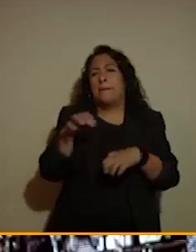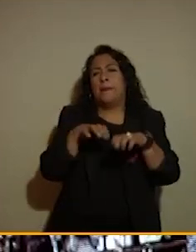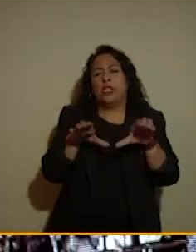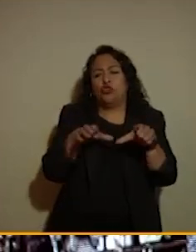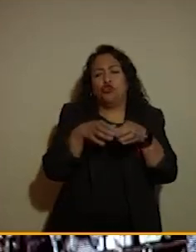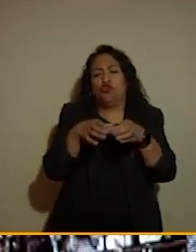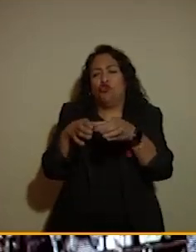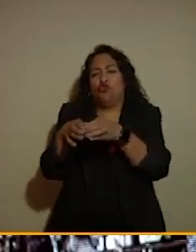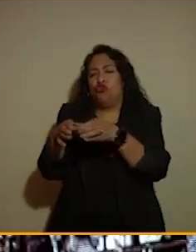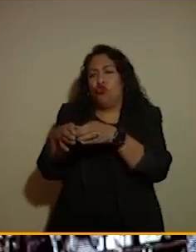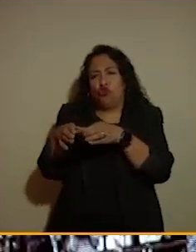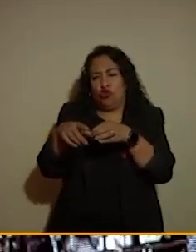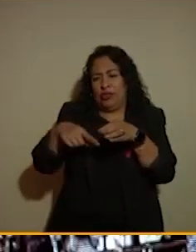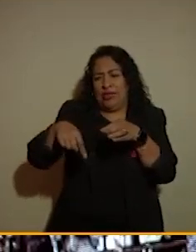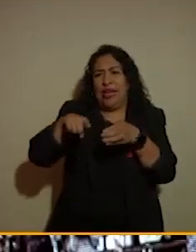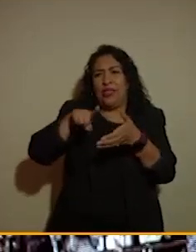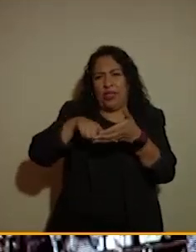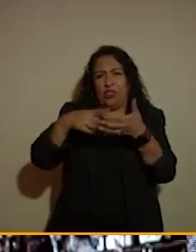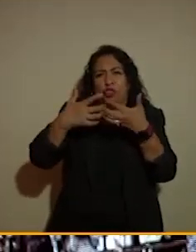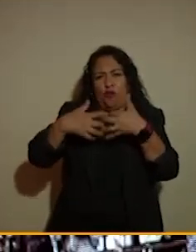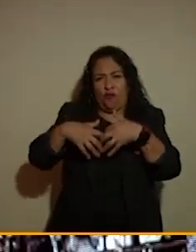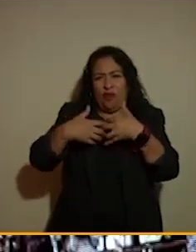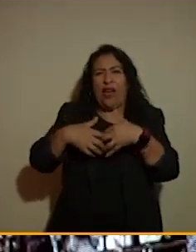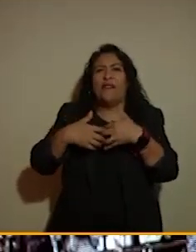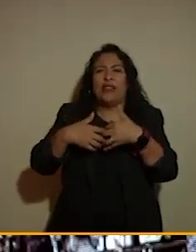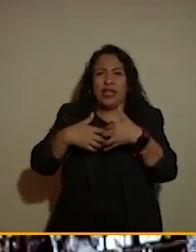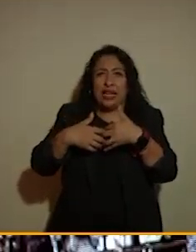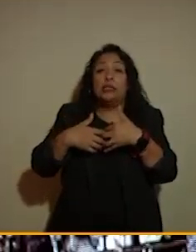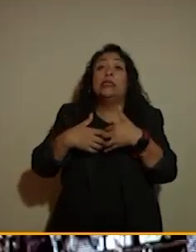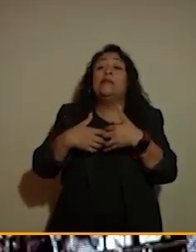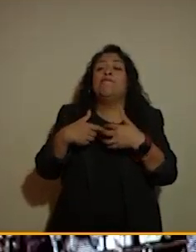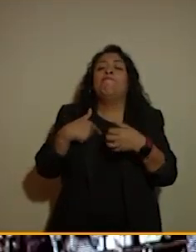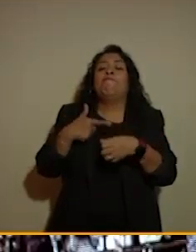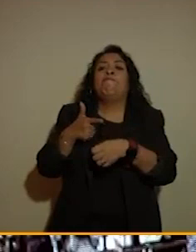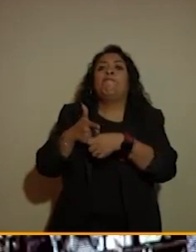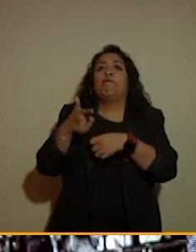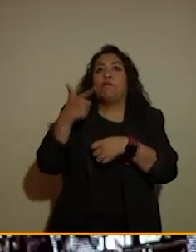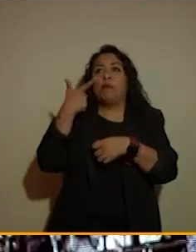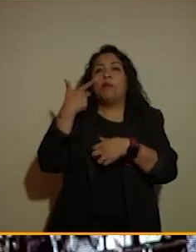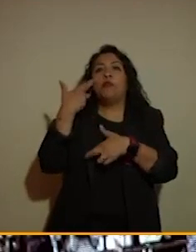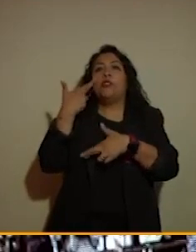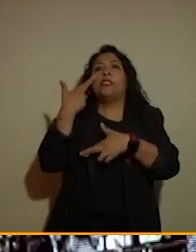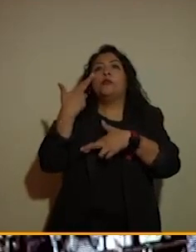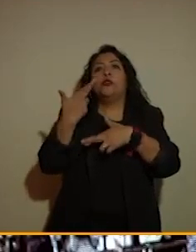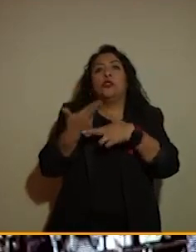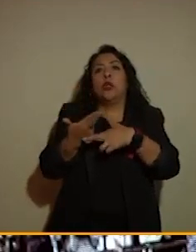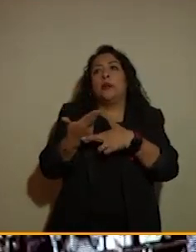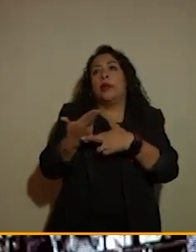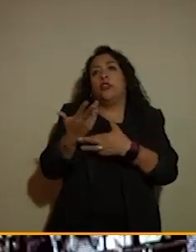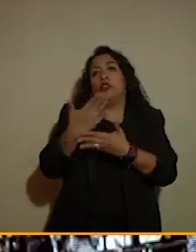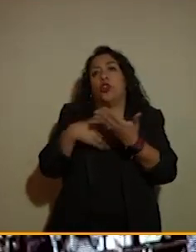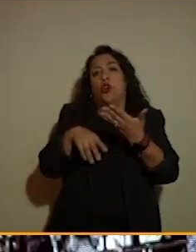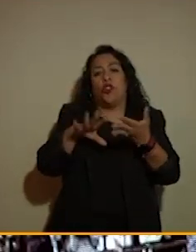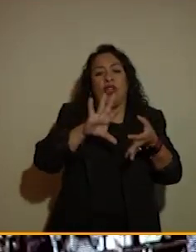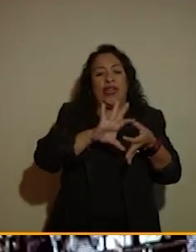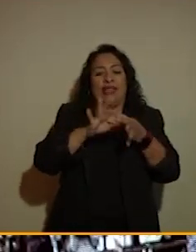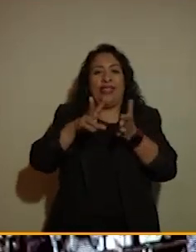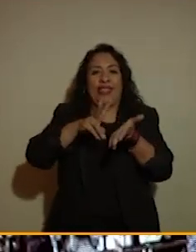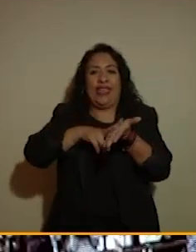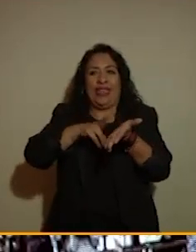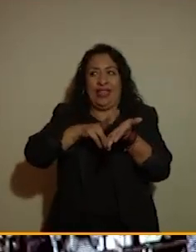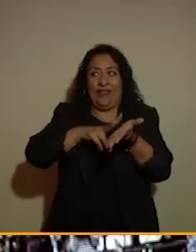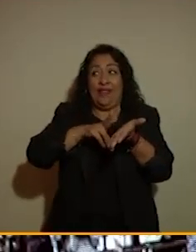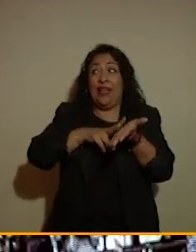empresas quienes tenían sus fábricas ahí, se descubrió la gran responsabilidad de toda la cadena de valor y el hecho de